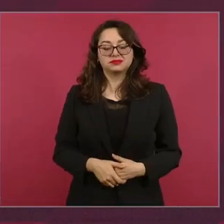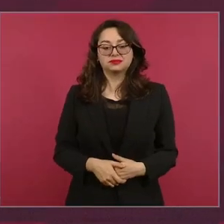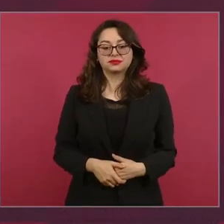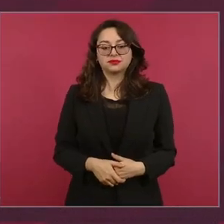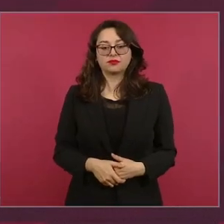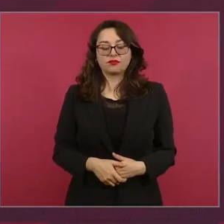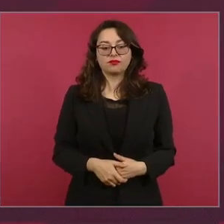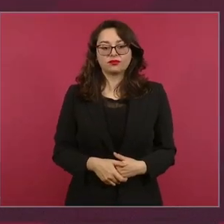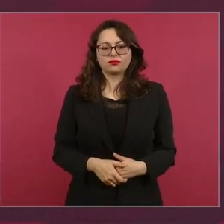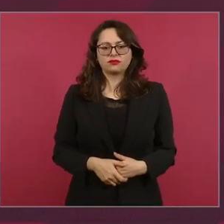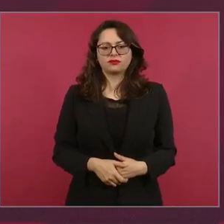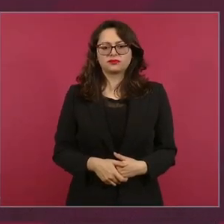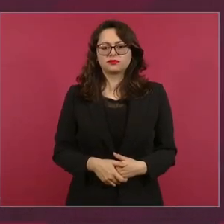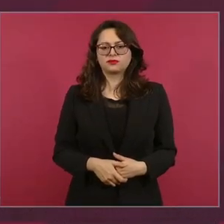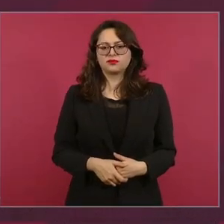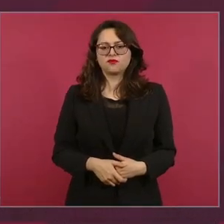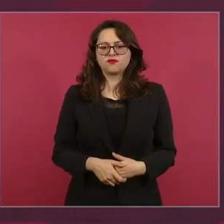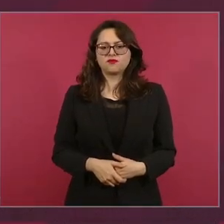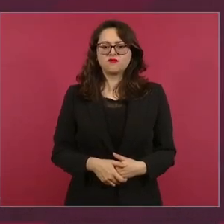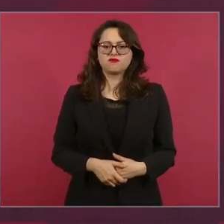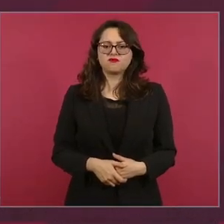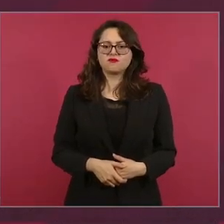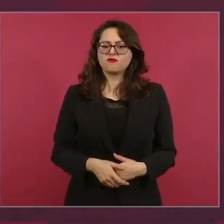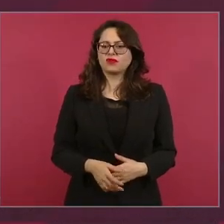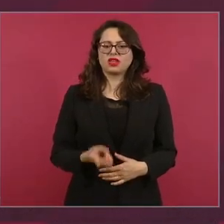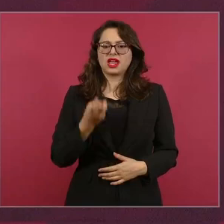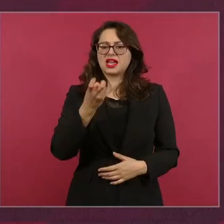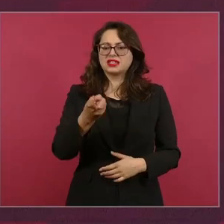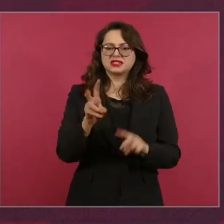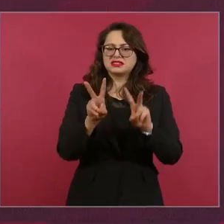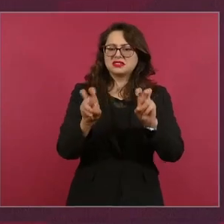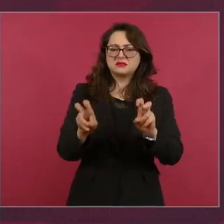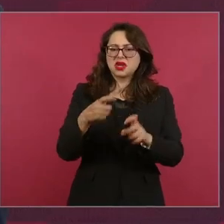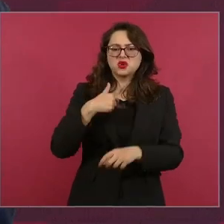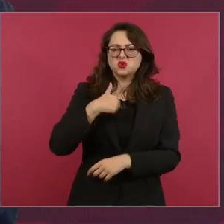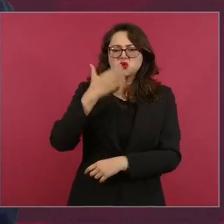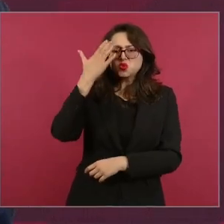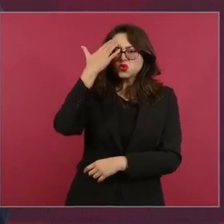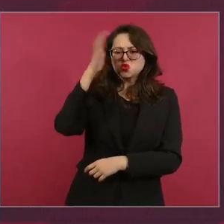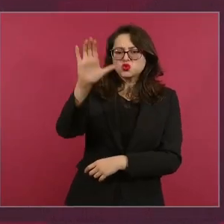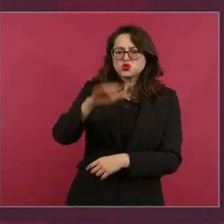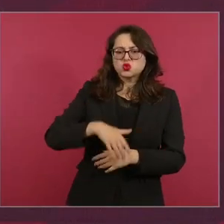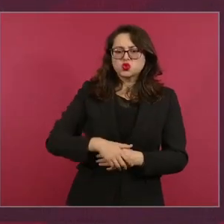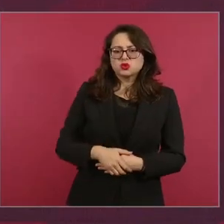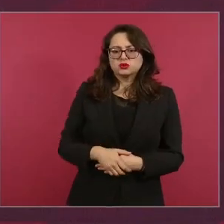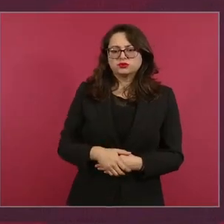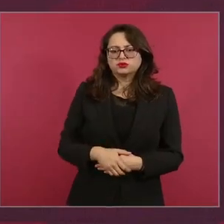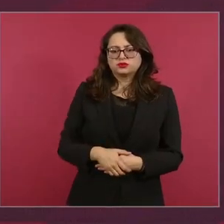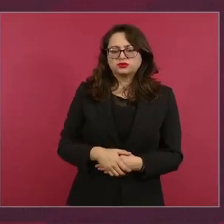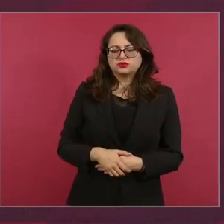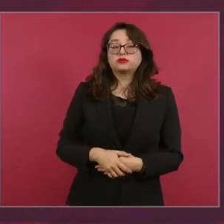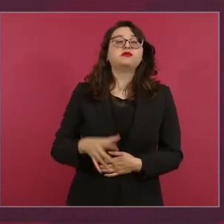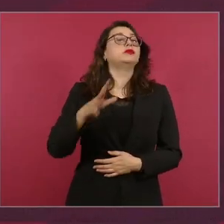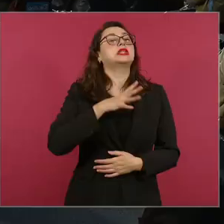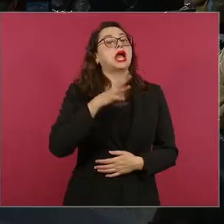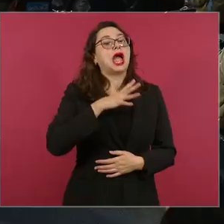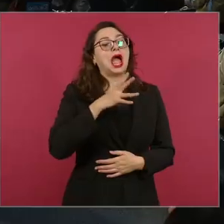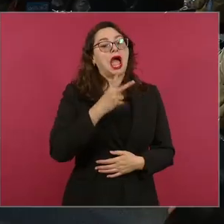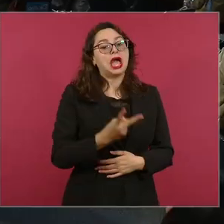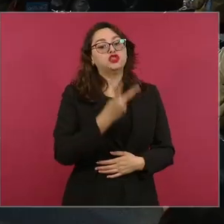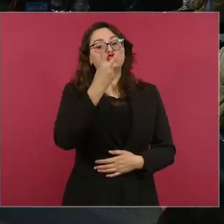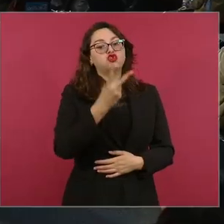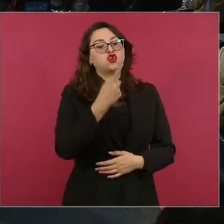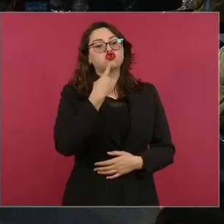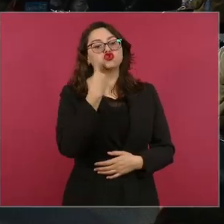nosotros no conozco el antecedente, no sabía. Son las dos demandas que presentó el gobierno de